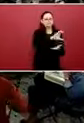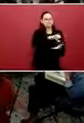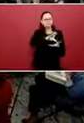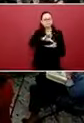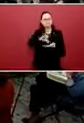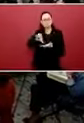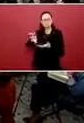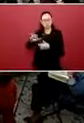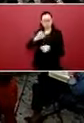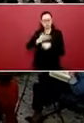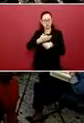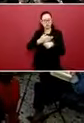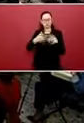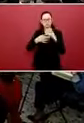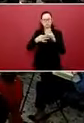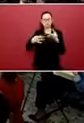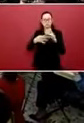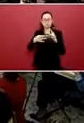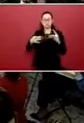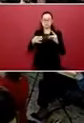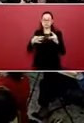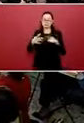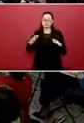Esta es una revolución,